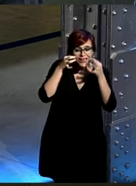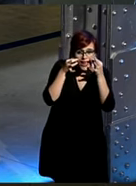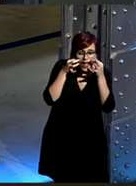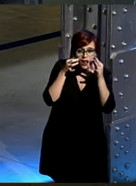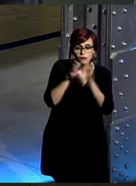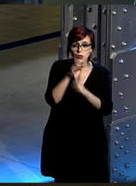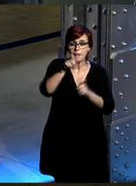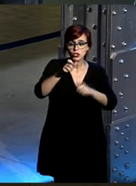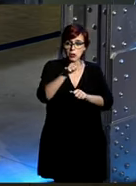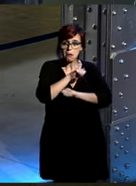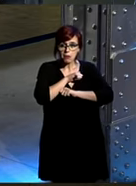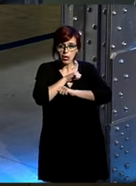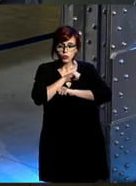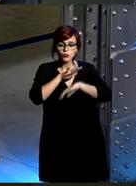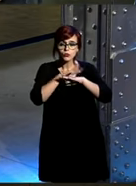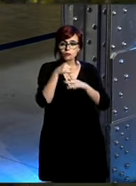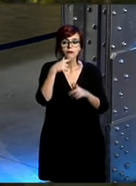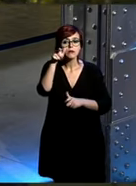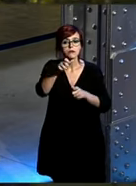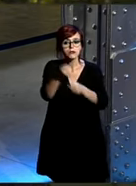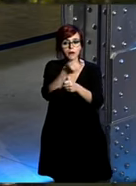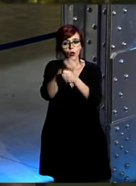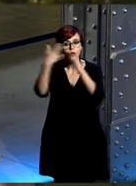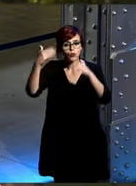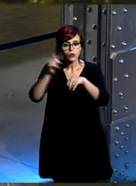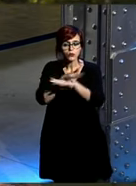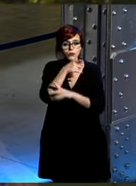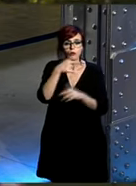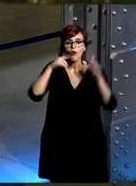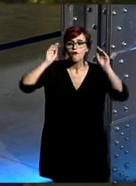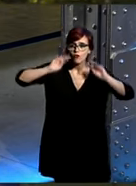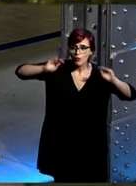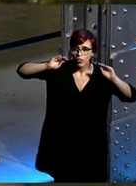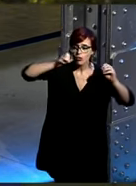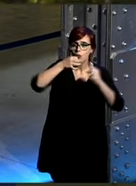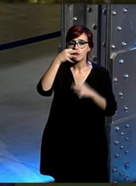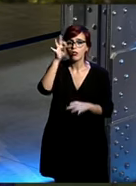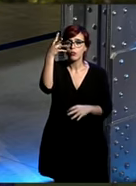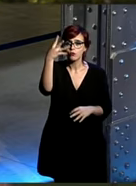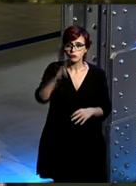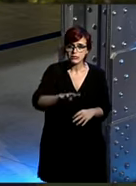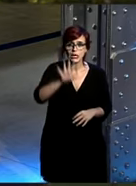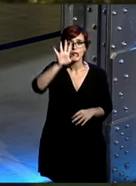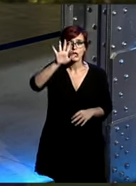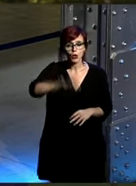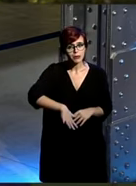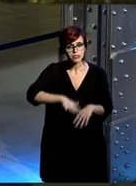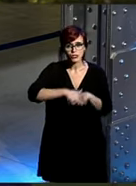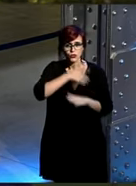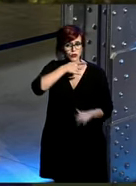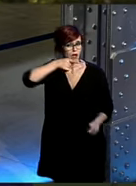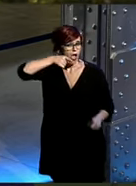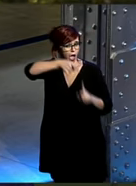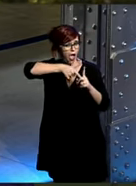que no tienen empleo. Entonces, claro, las personas que no tienen empleo, tú les das una formación de 4 o 5 meses a